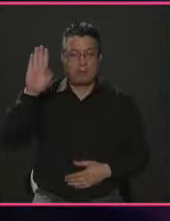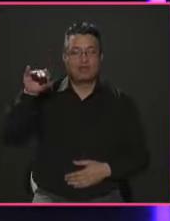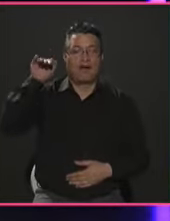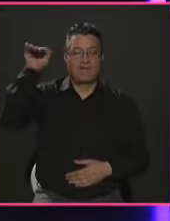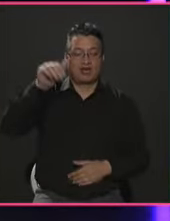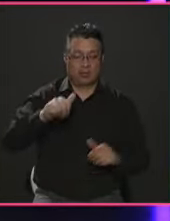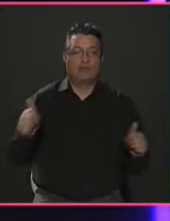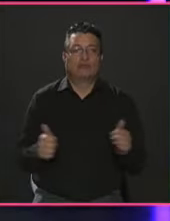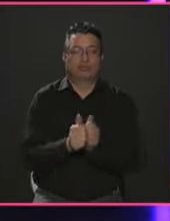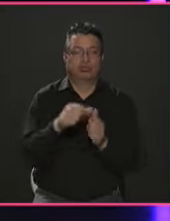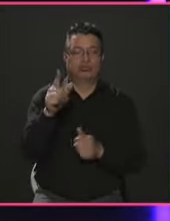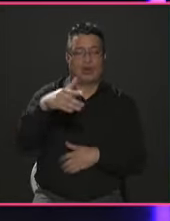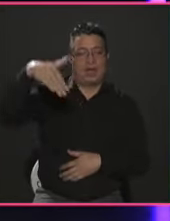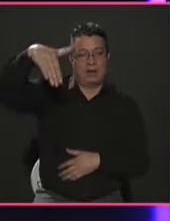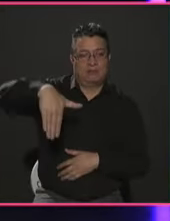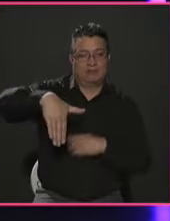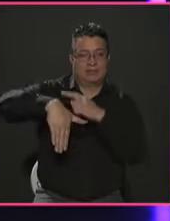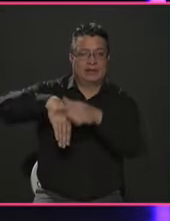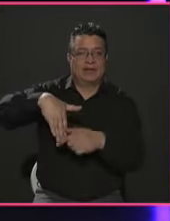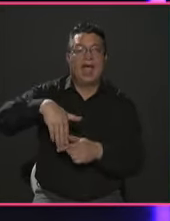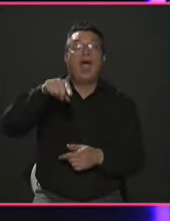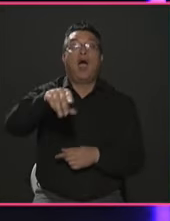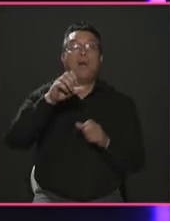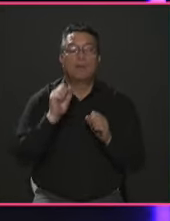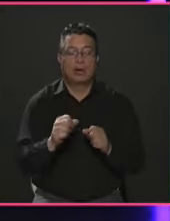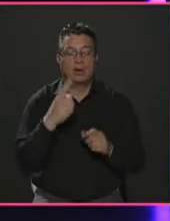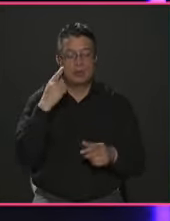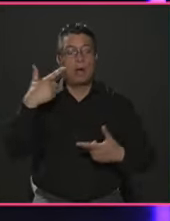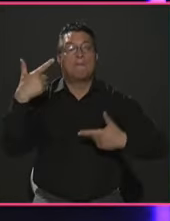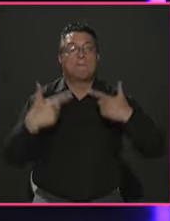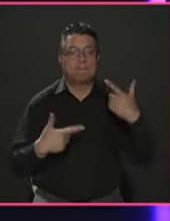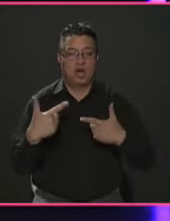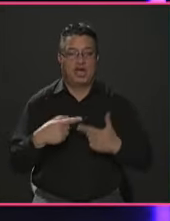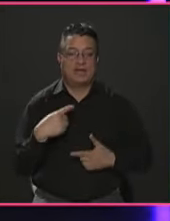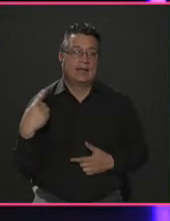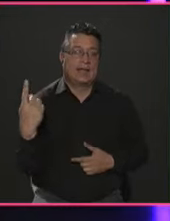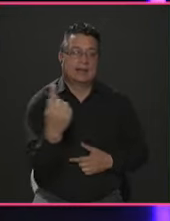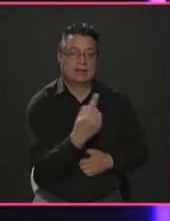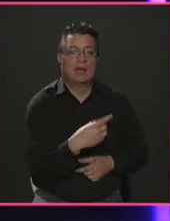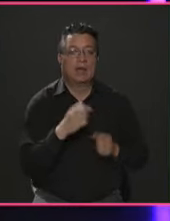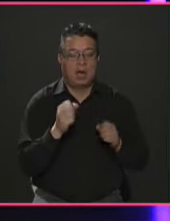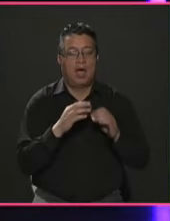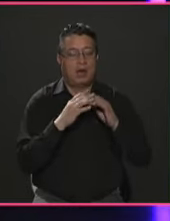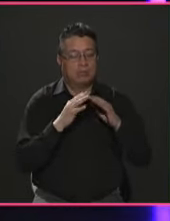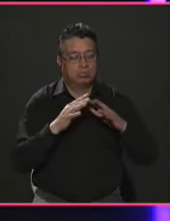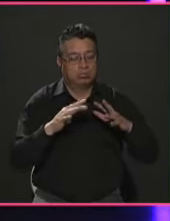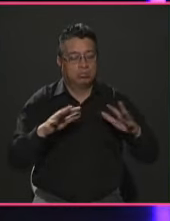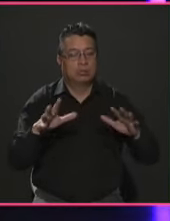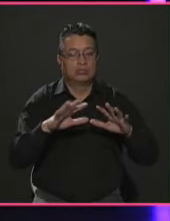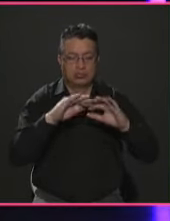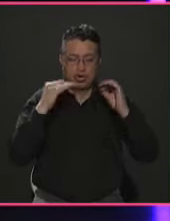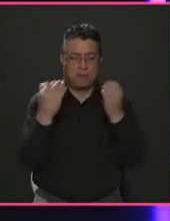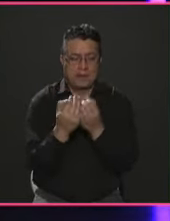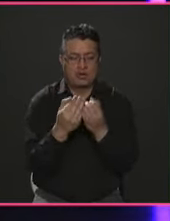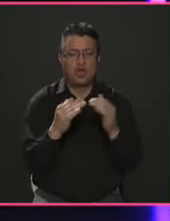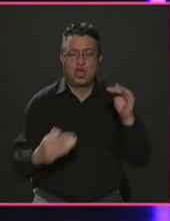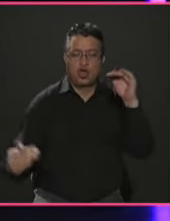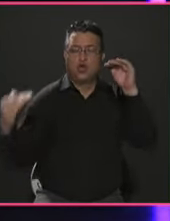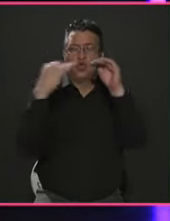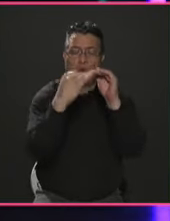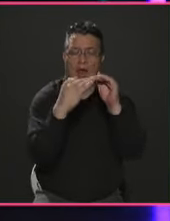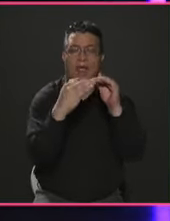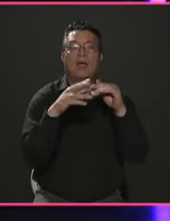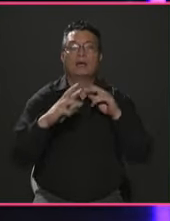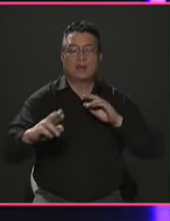región para que pueda trabajar en conjunto la definición de políticas que sean multidisciplinarias integrales equitativas que